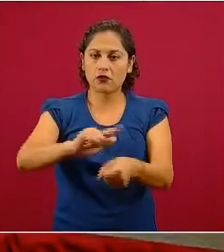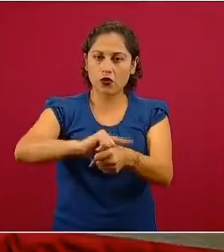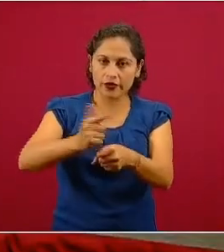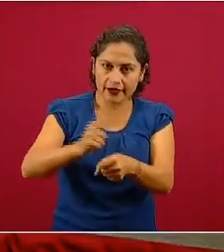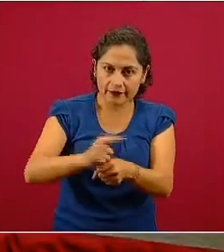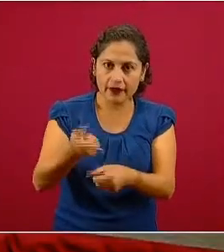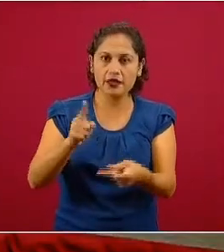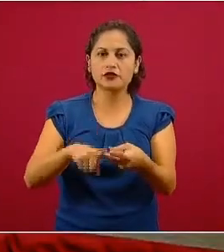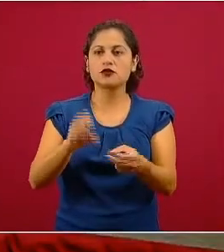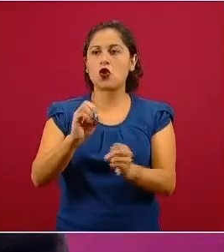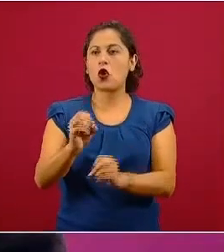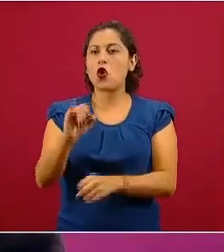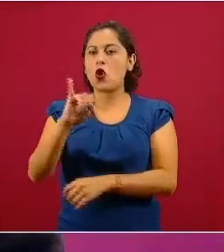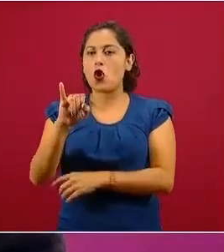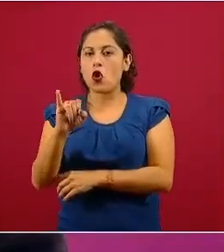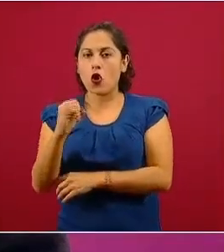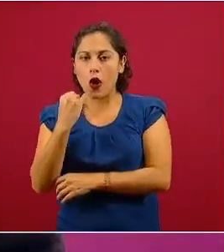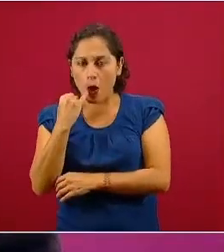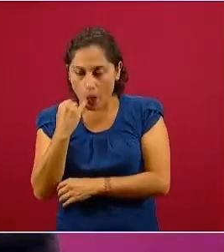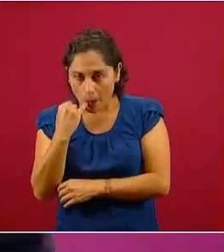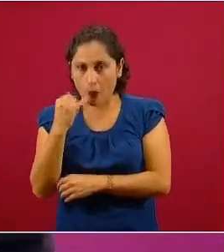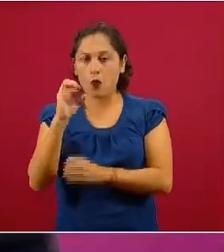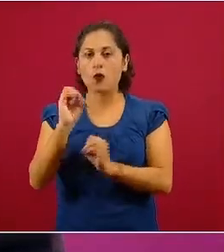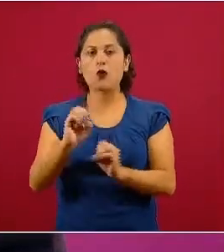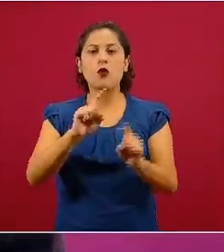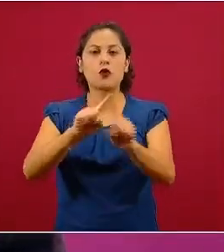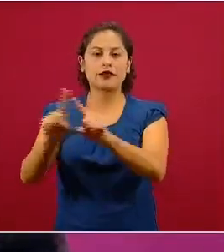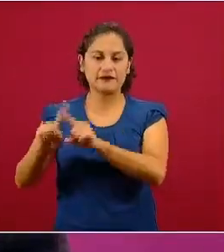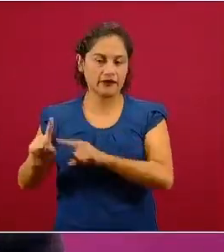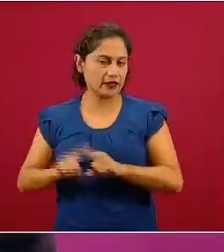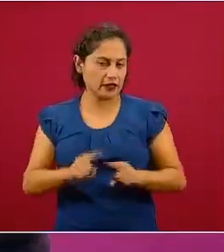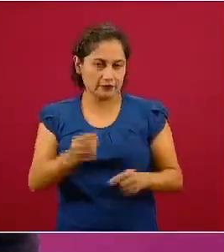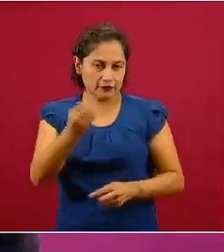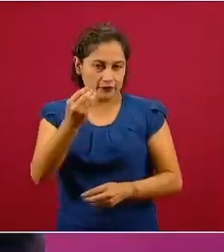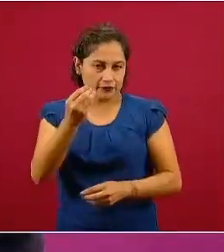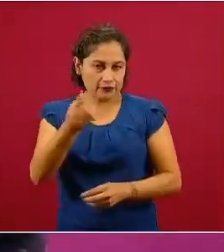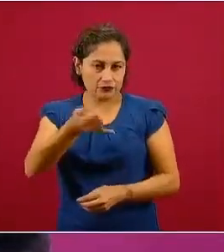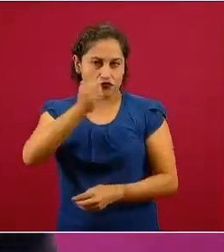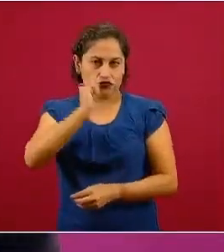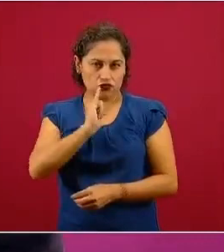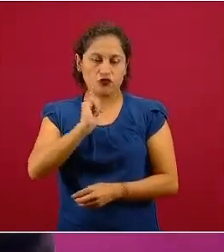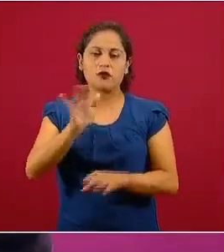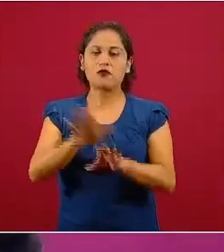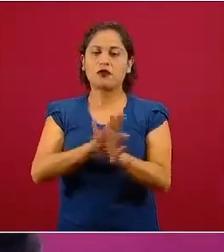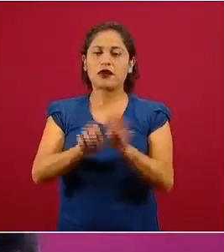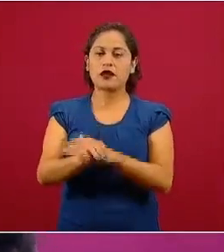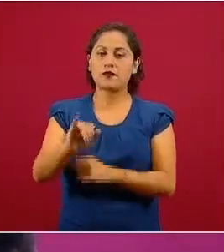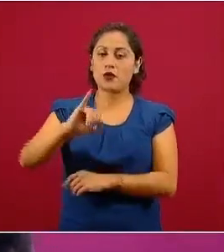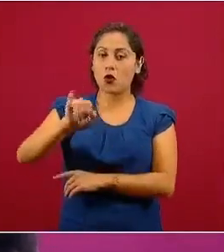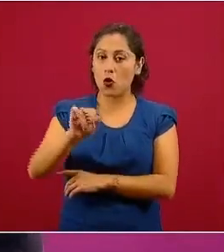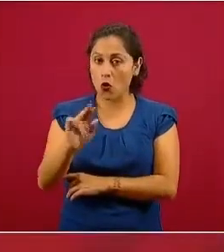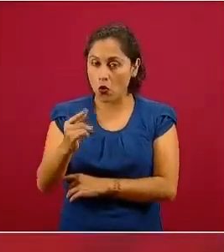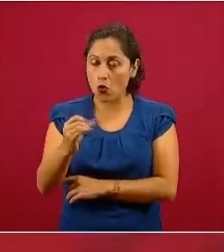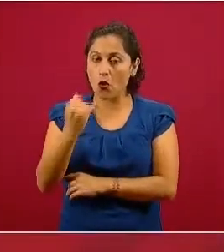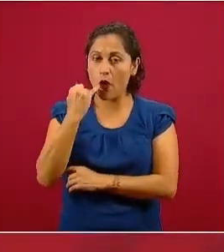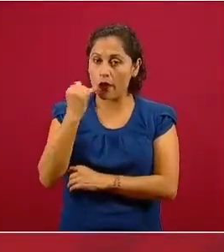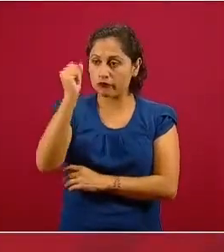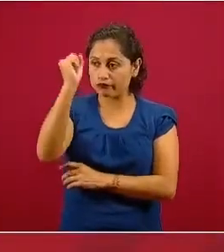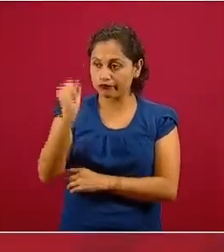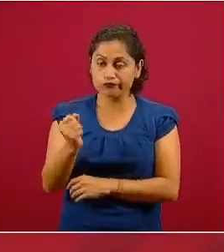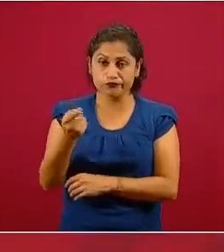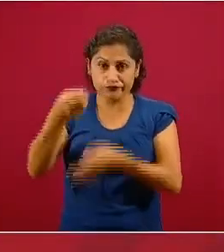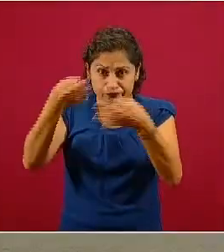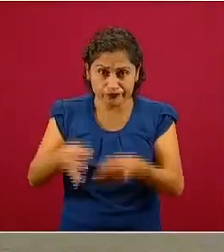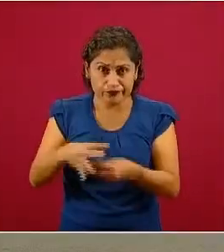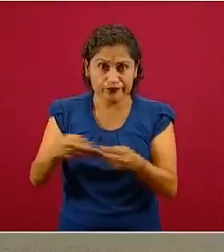los refrescos embotellados, también los pseudojugos, que no son en realidad jugos de fruta,